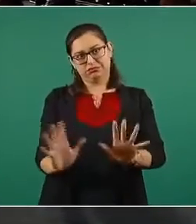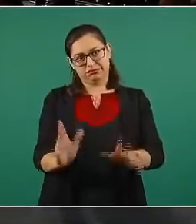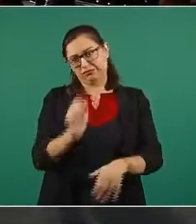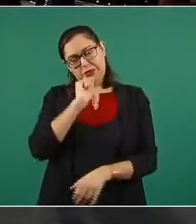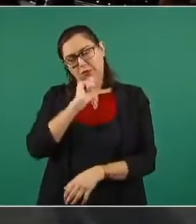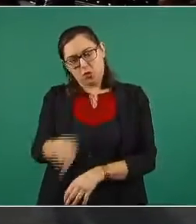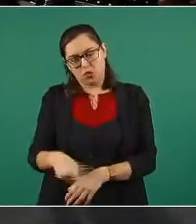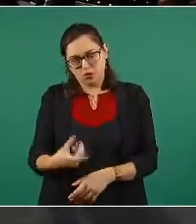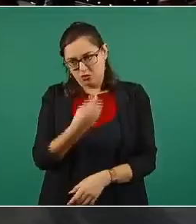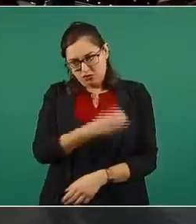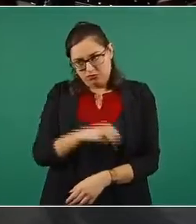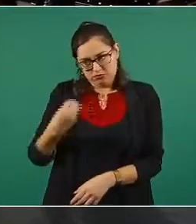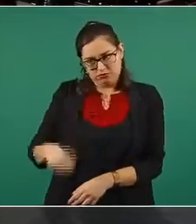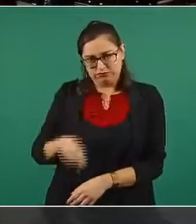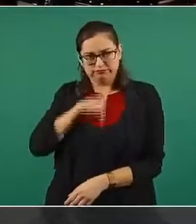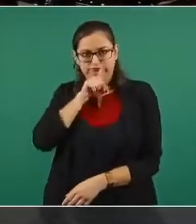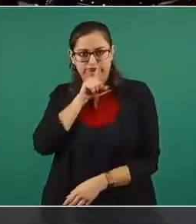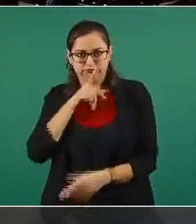Vamos a